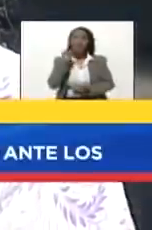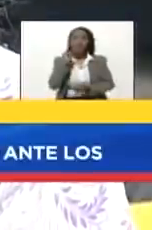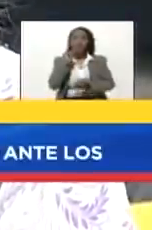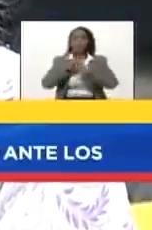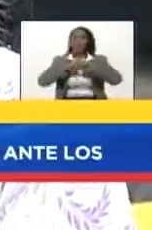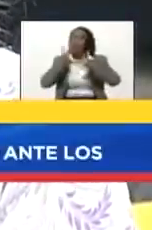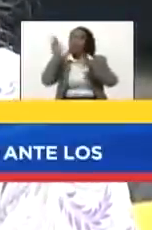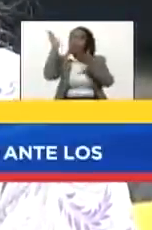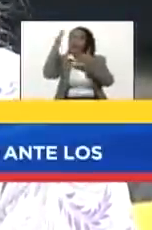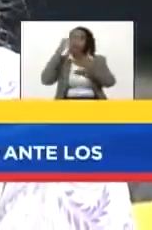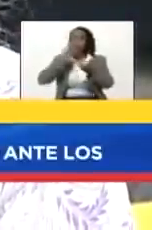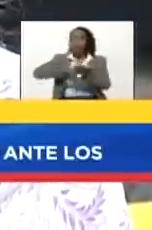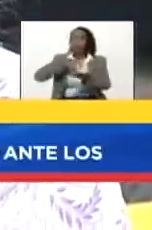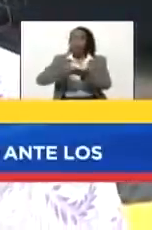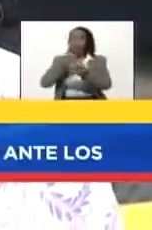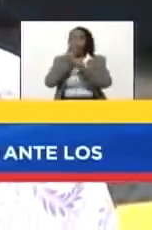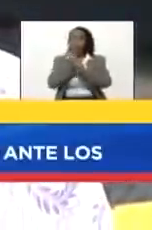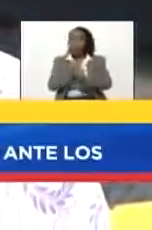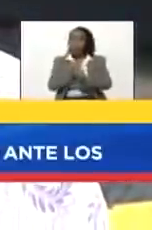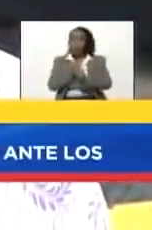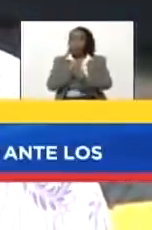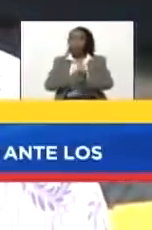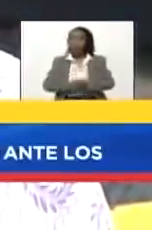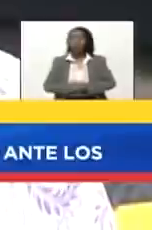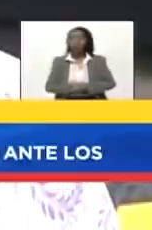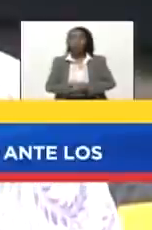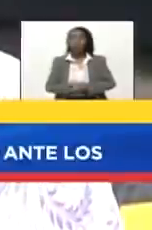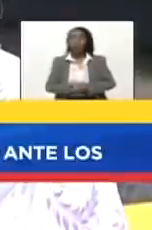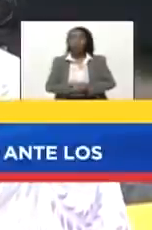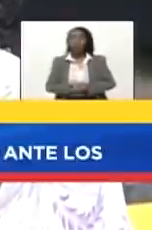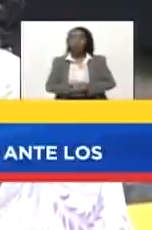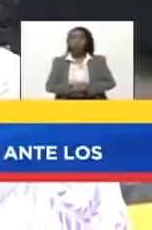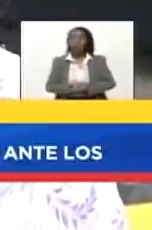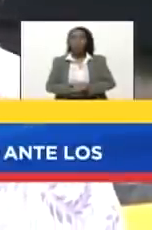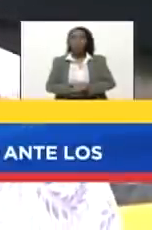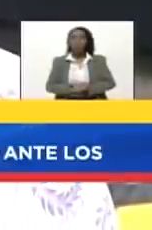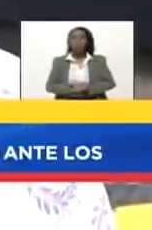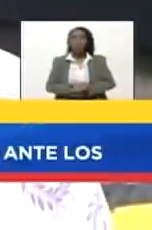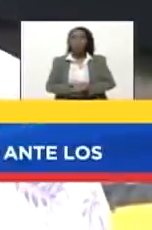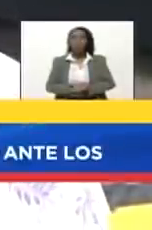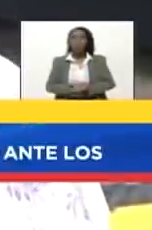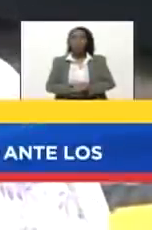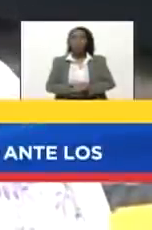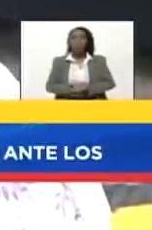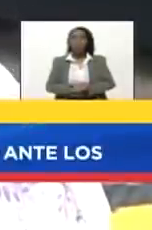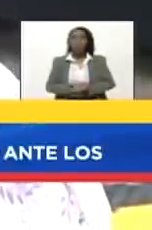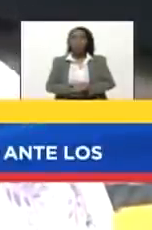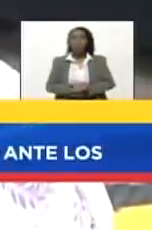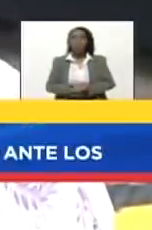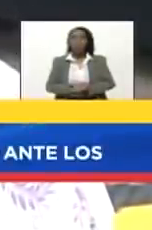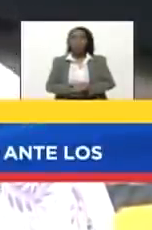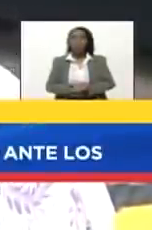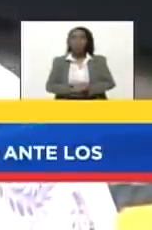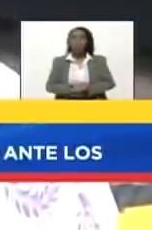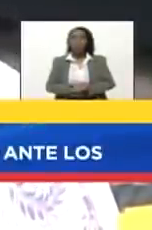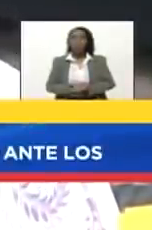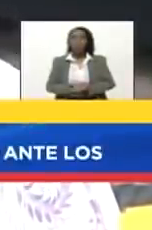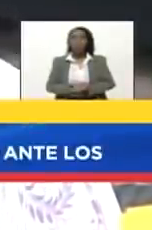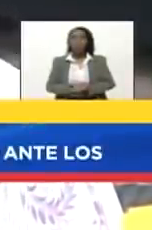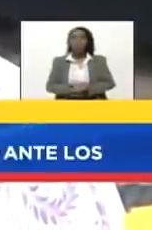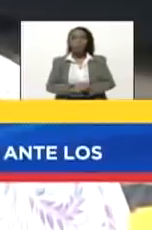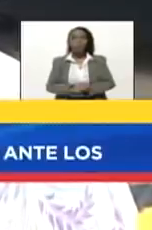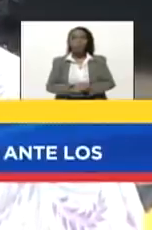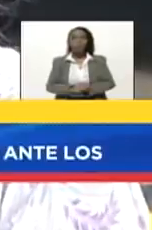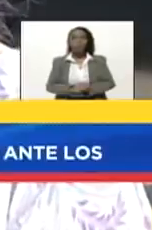Corpato, tra ministra Rocío de González, Egualaja tra Loba Núñez, Musía tra Tahuaraca, Silvia